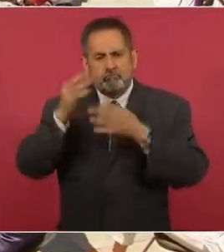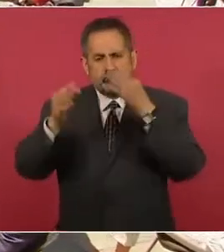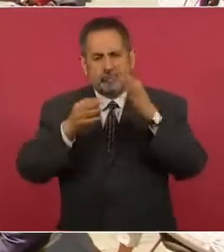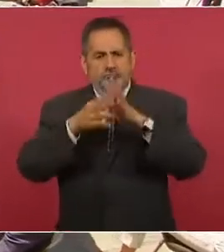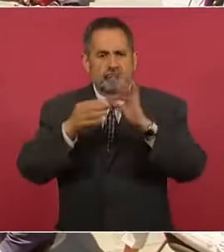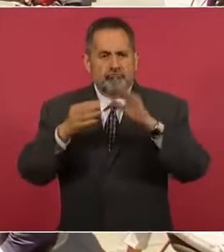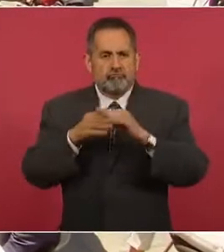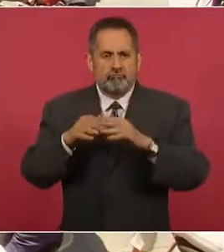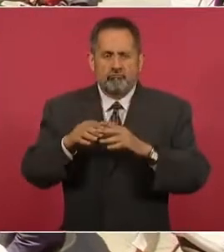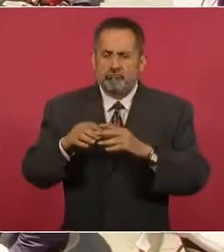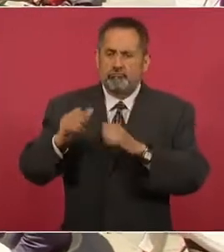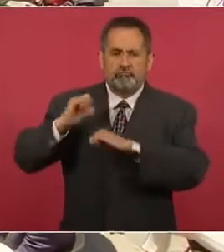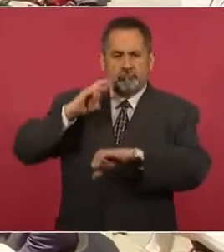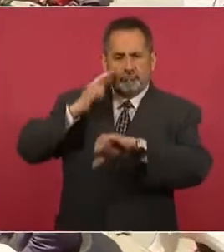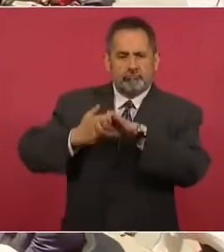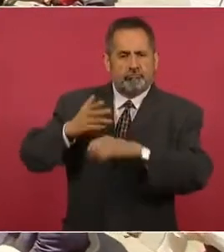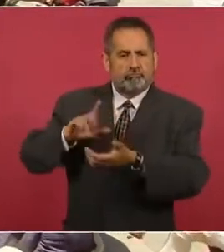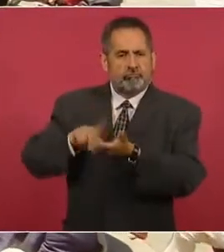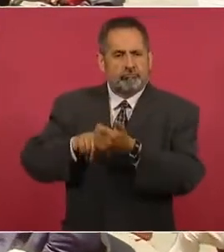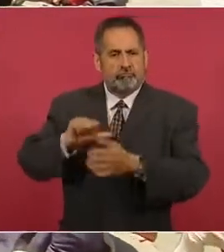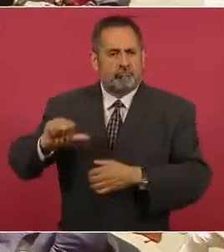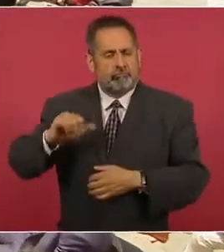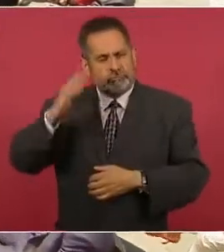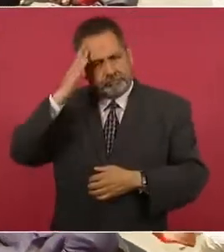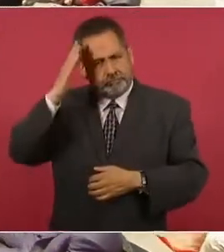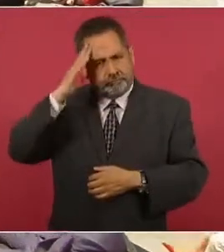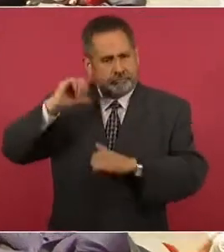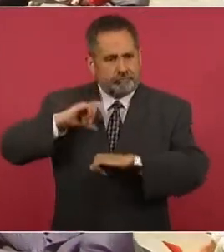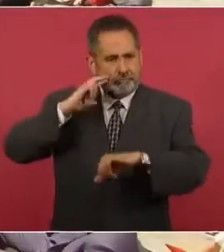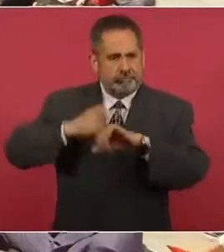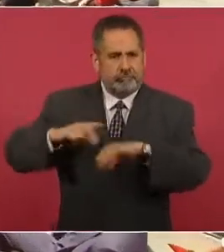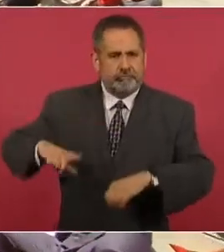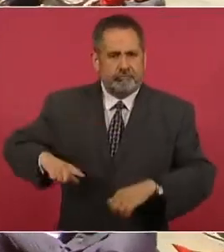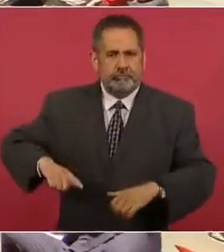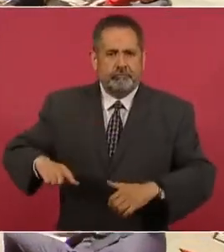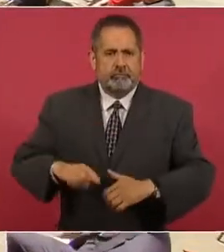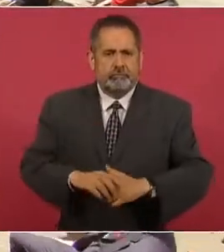del sector gobierno. Adelante, Román.